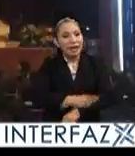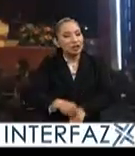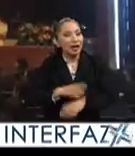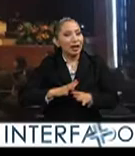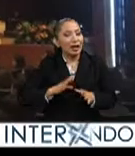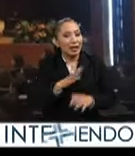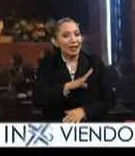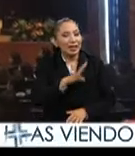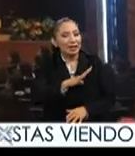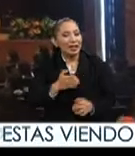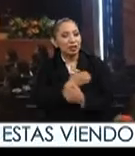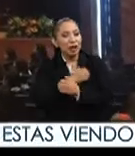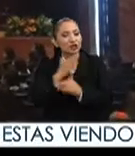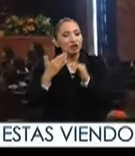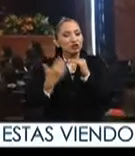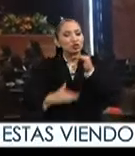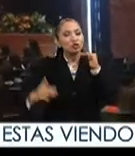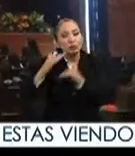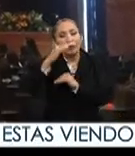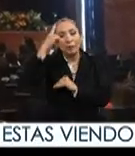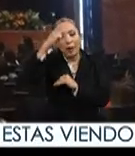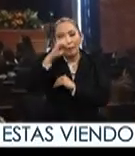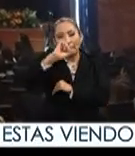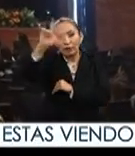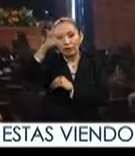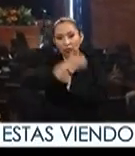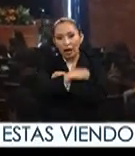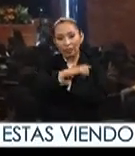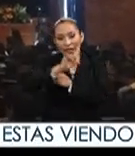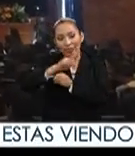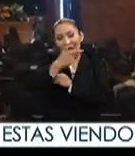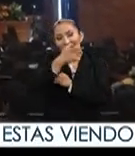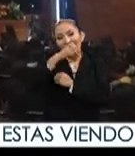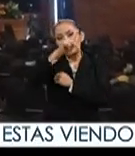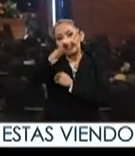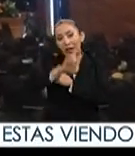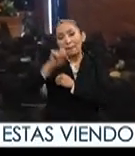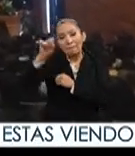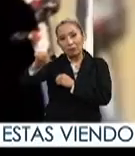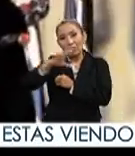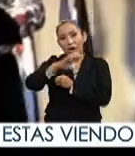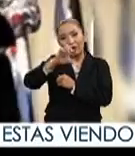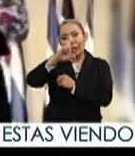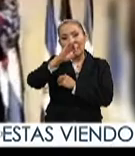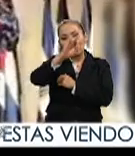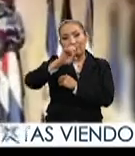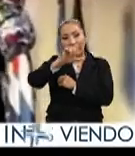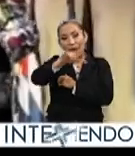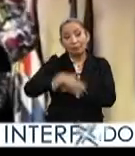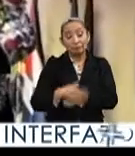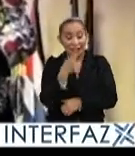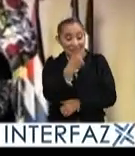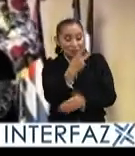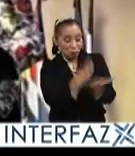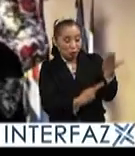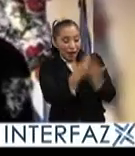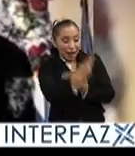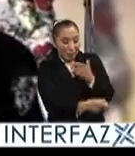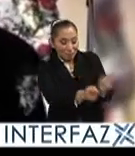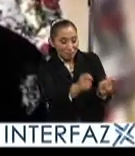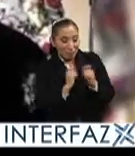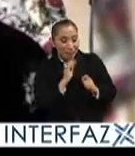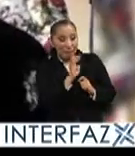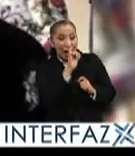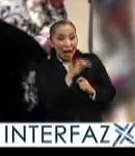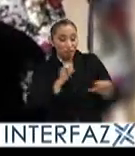de Educación Superior para Profesionales de la Educación, DGESPE y el propio CREFAL. Los programas de movilidad nos